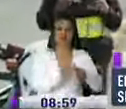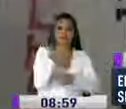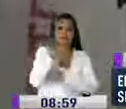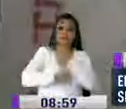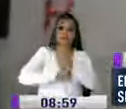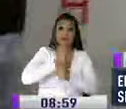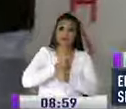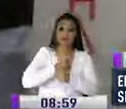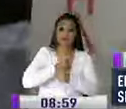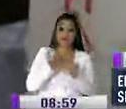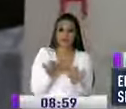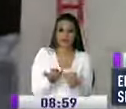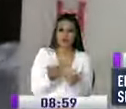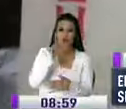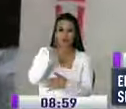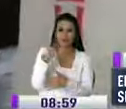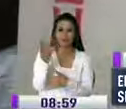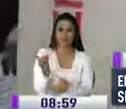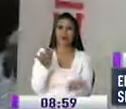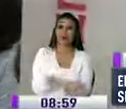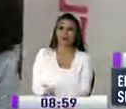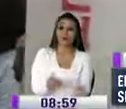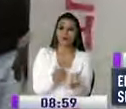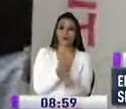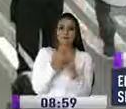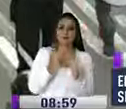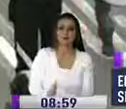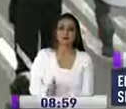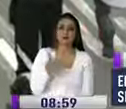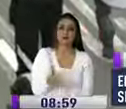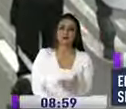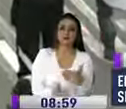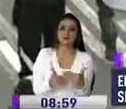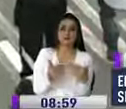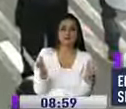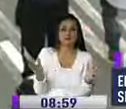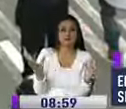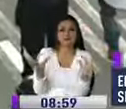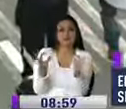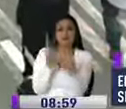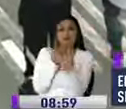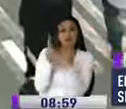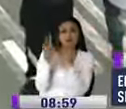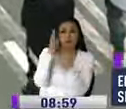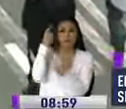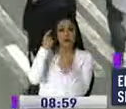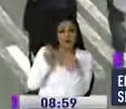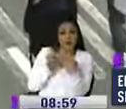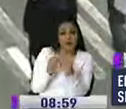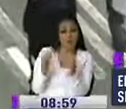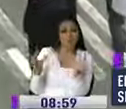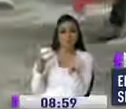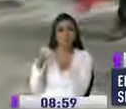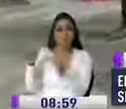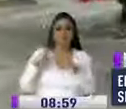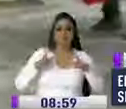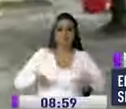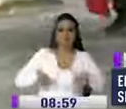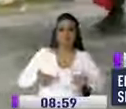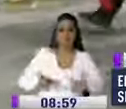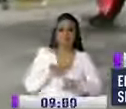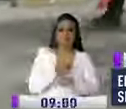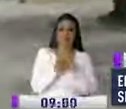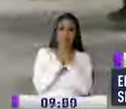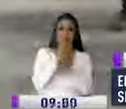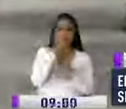este 2018 nuevamente los trabajadores viven un proceso de acercamiento y diálogo con el régimen de Lenín Moreno. Esperan que sus pedidos, que